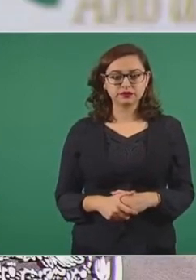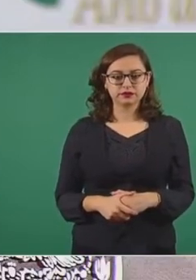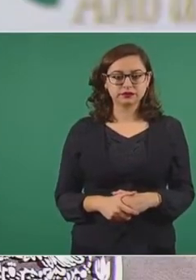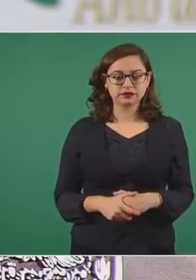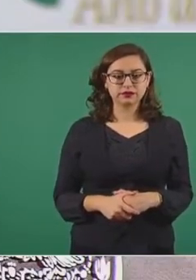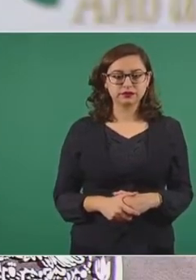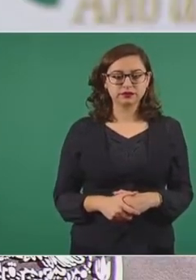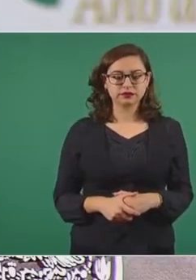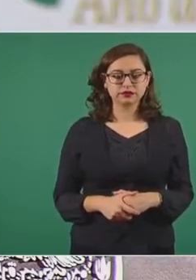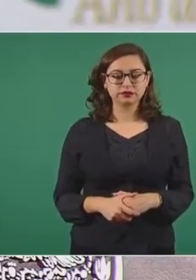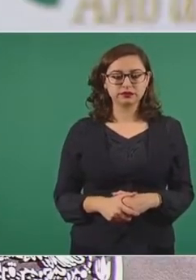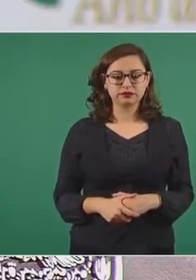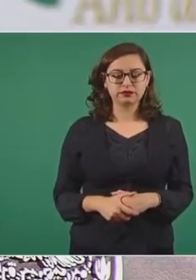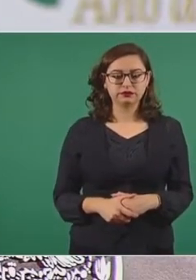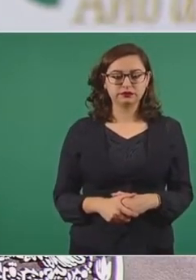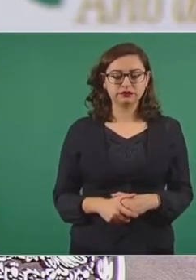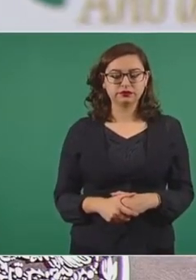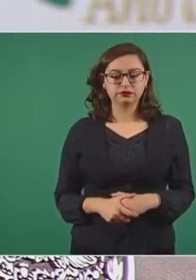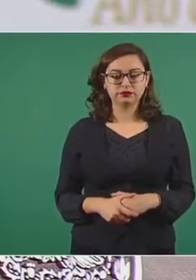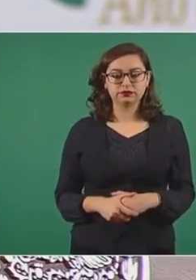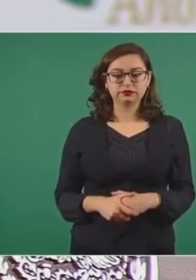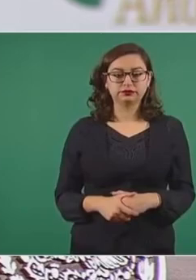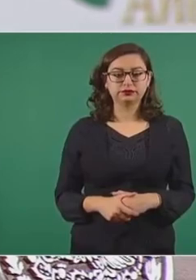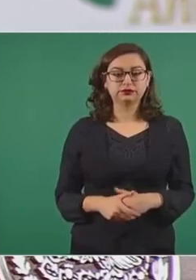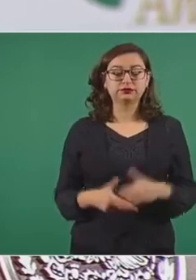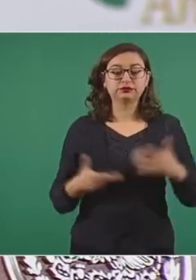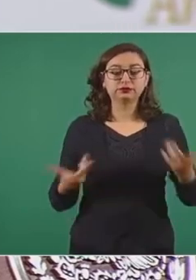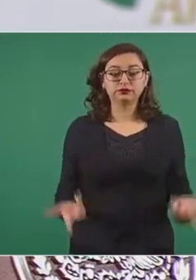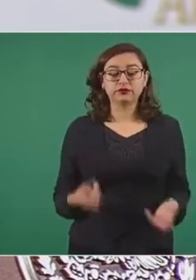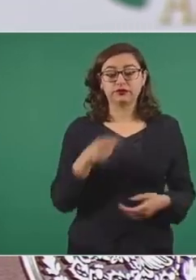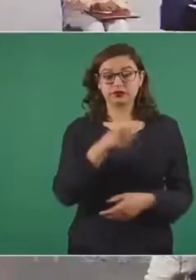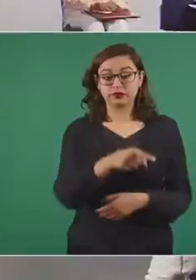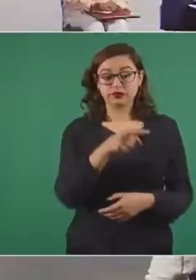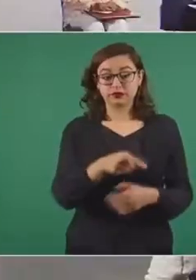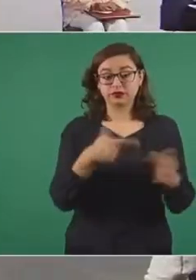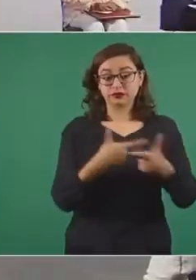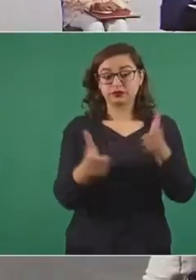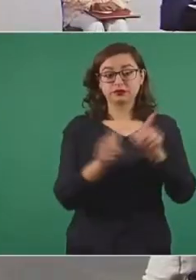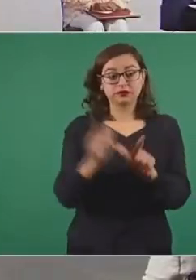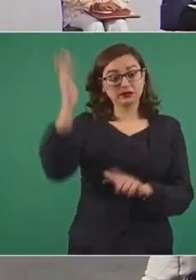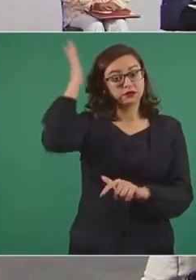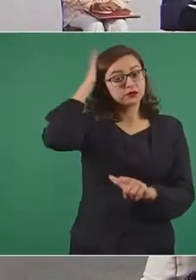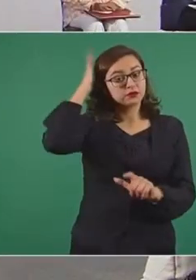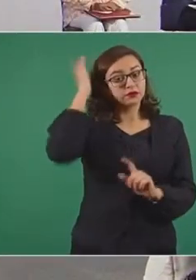Ya desapareció el llamado CISEN.